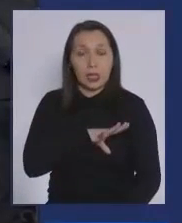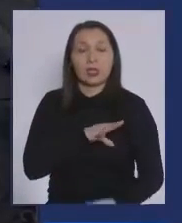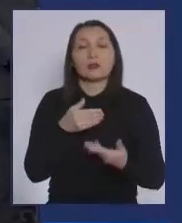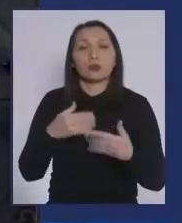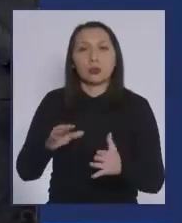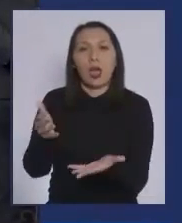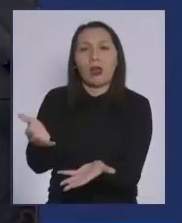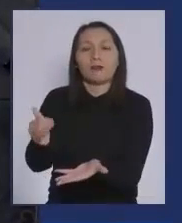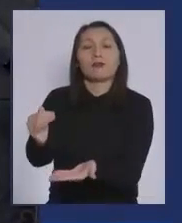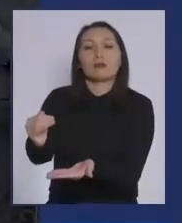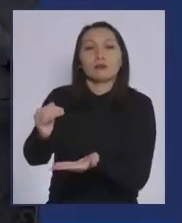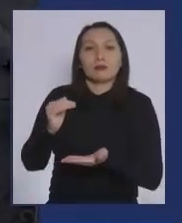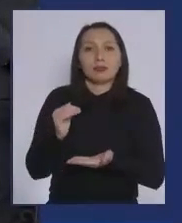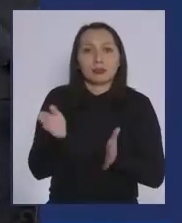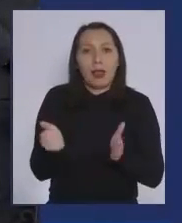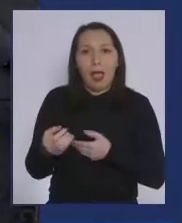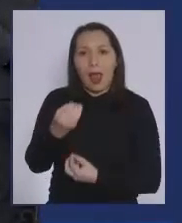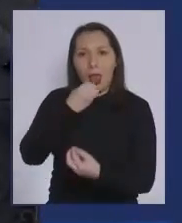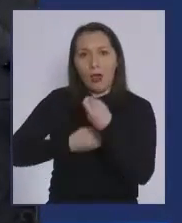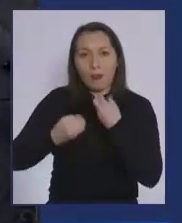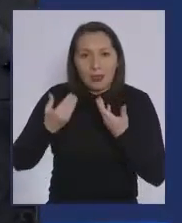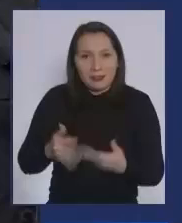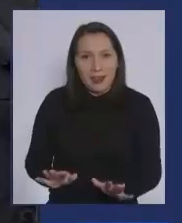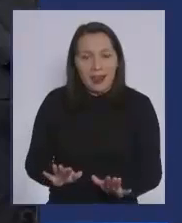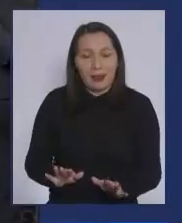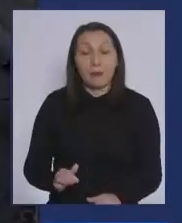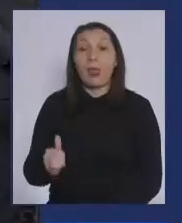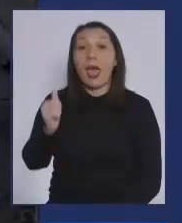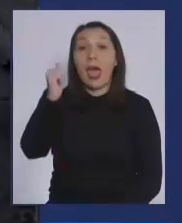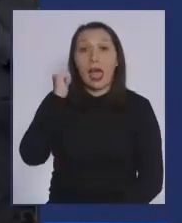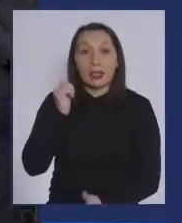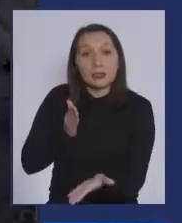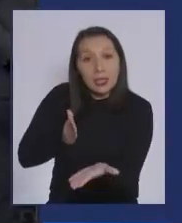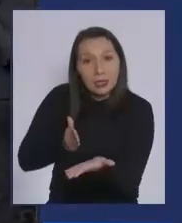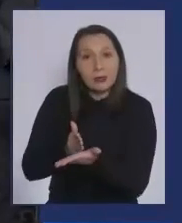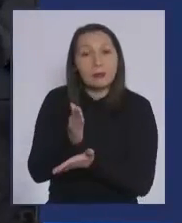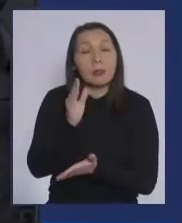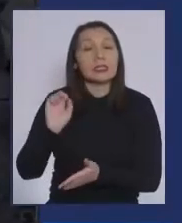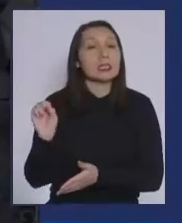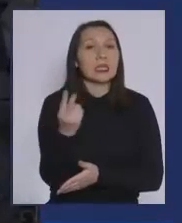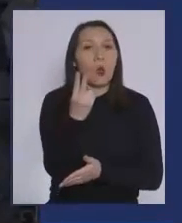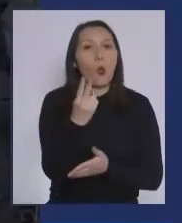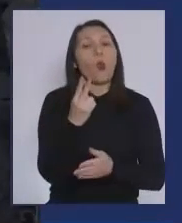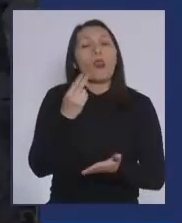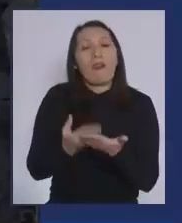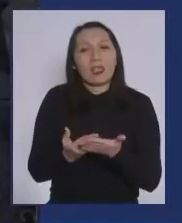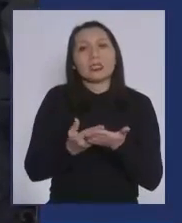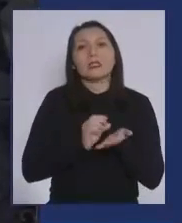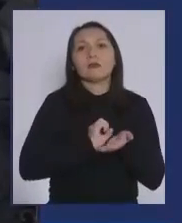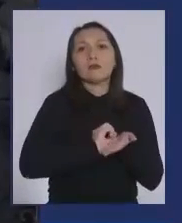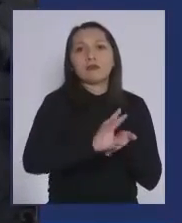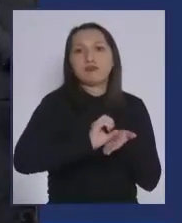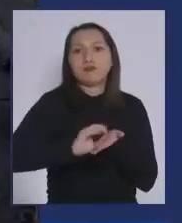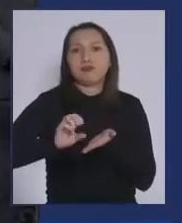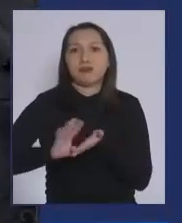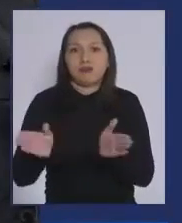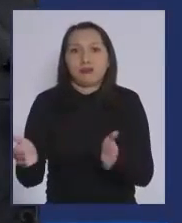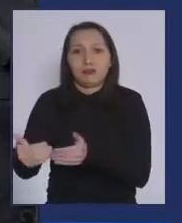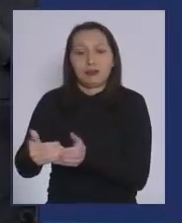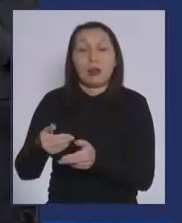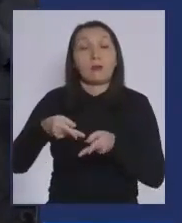recibieron una canasta de alimentos ayer iniciamos la segunda ronda que nos va a permitir